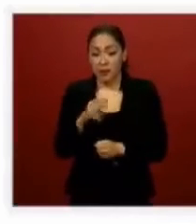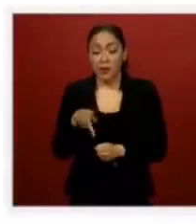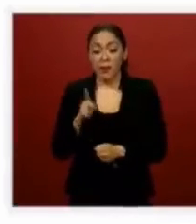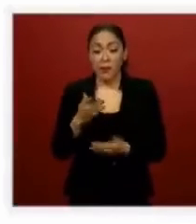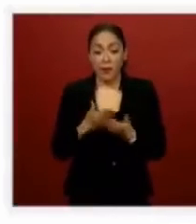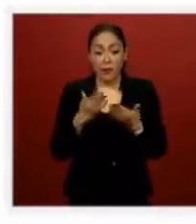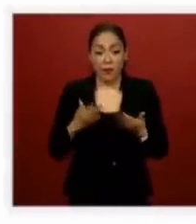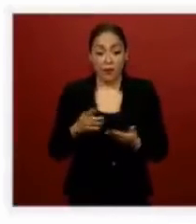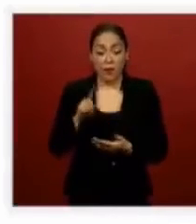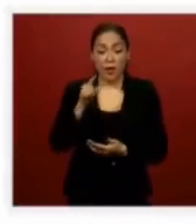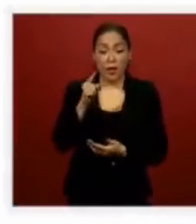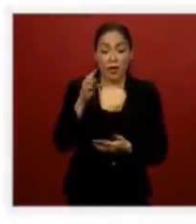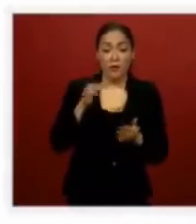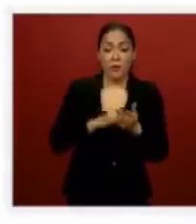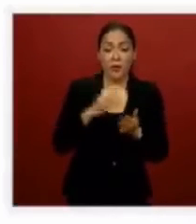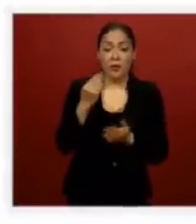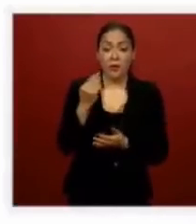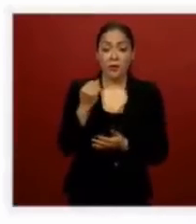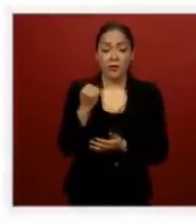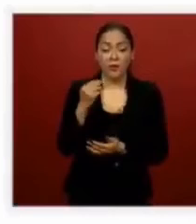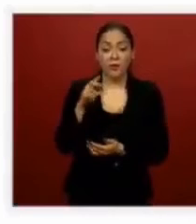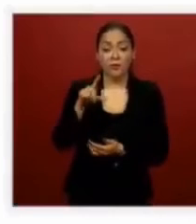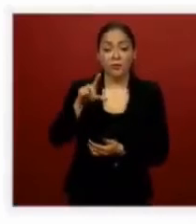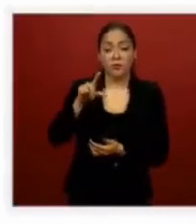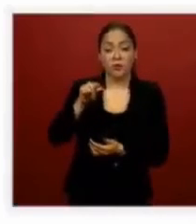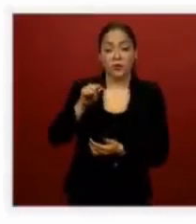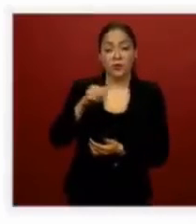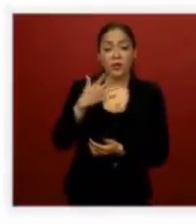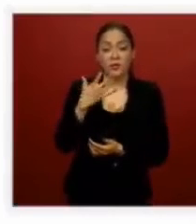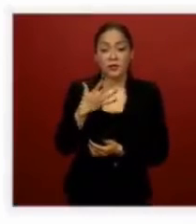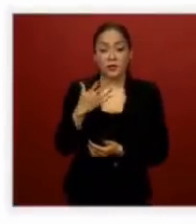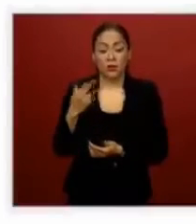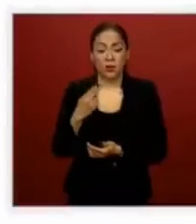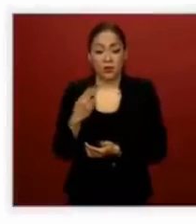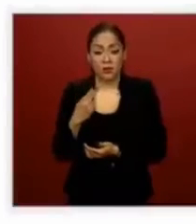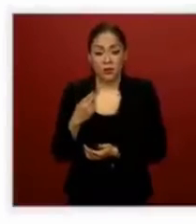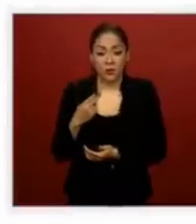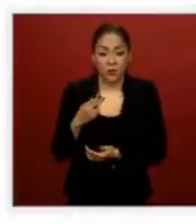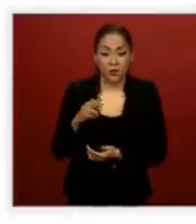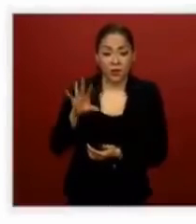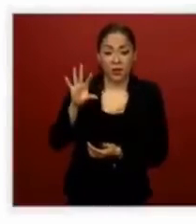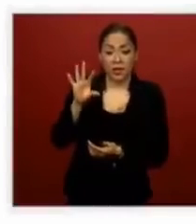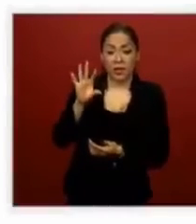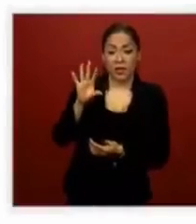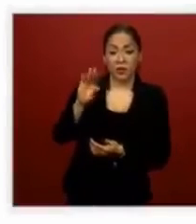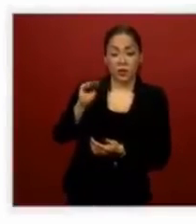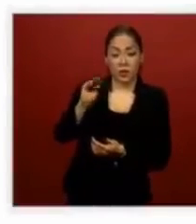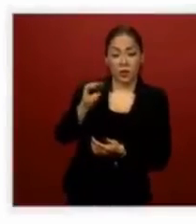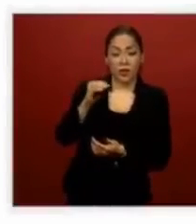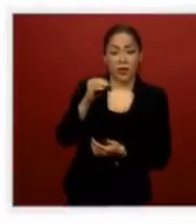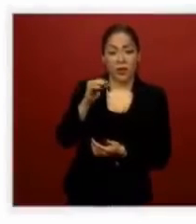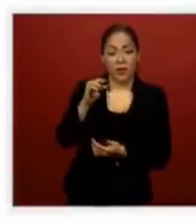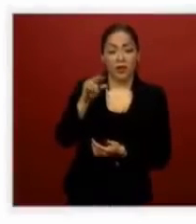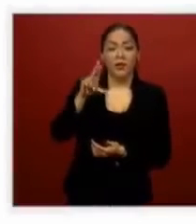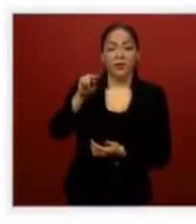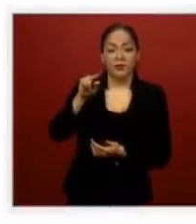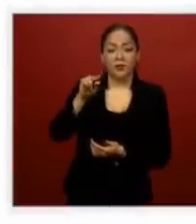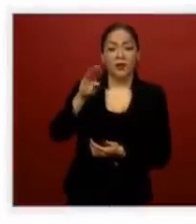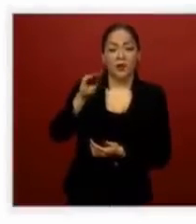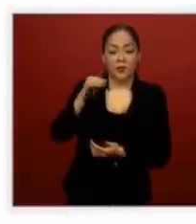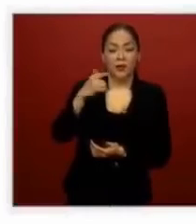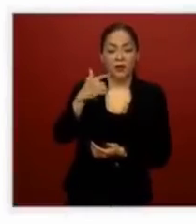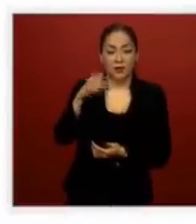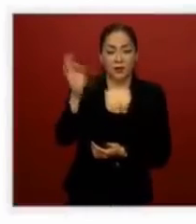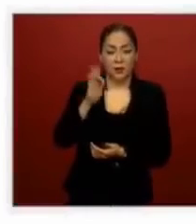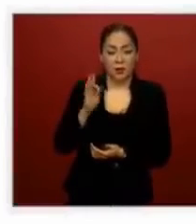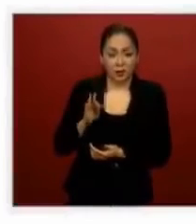En 1975 necesitamos el 97%. En 1980 exigíamos el 100.6% de